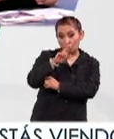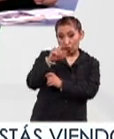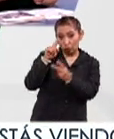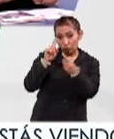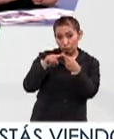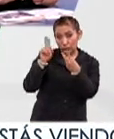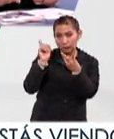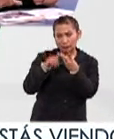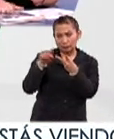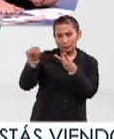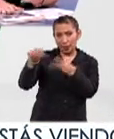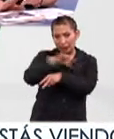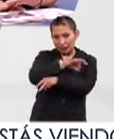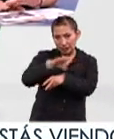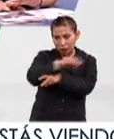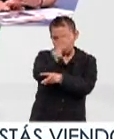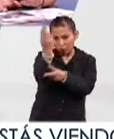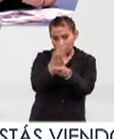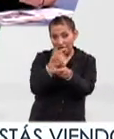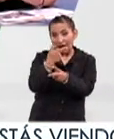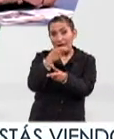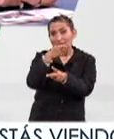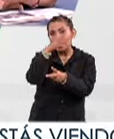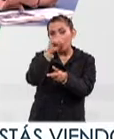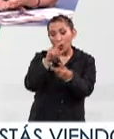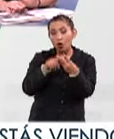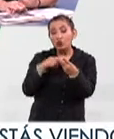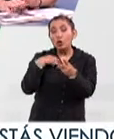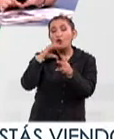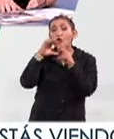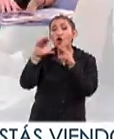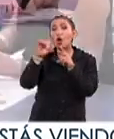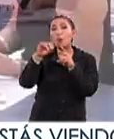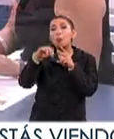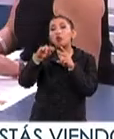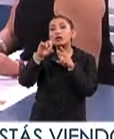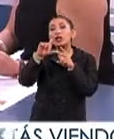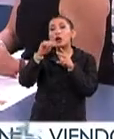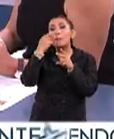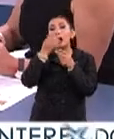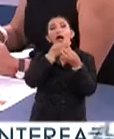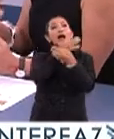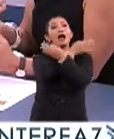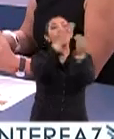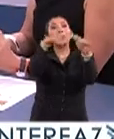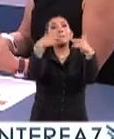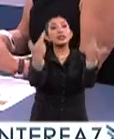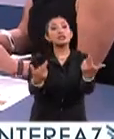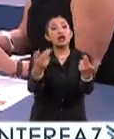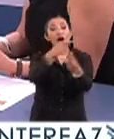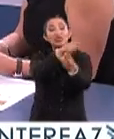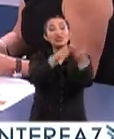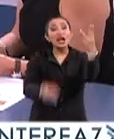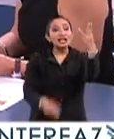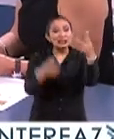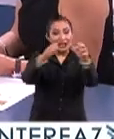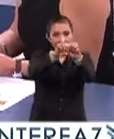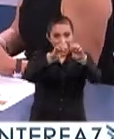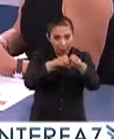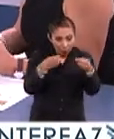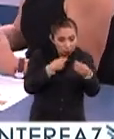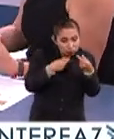un diseñador gráfico y un comunicólogo para difundir la revista. Que entre los 3 hagan un